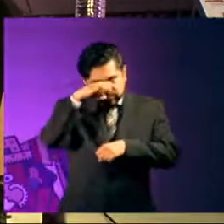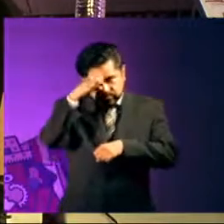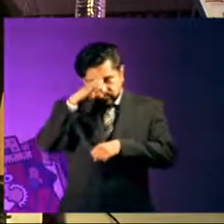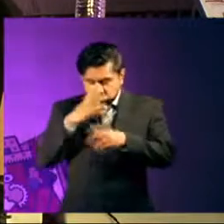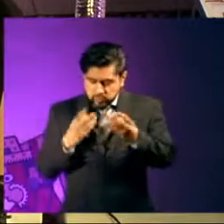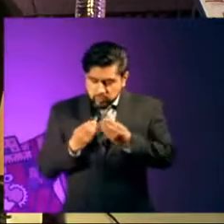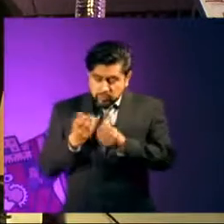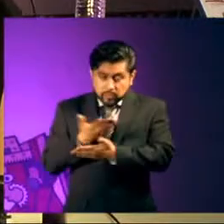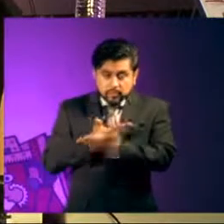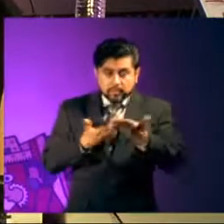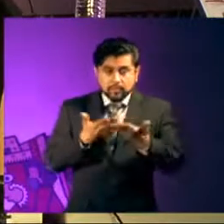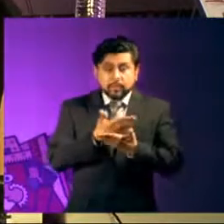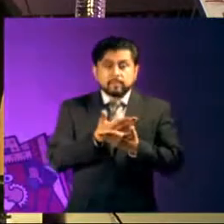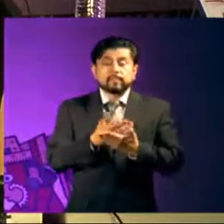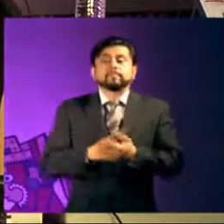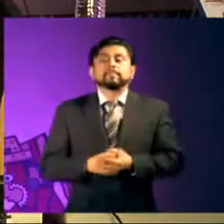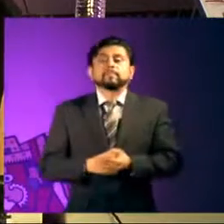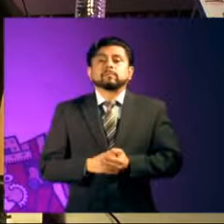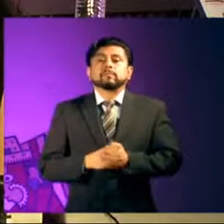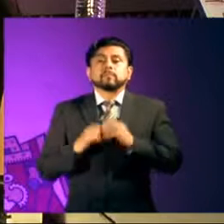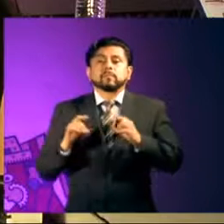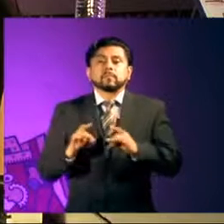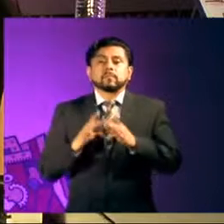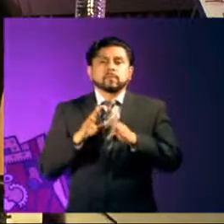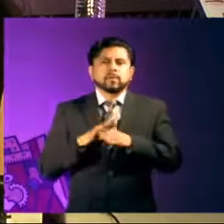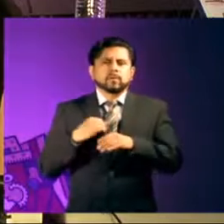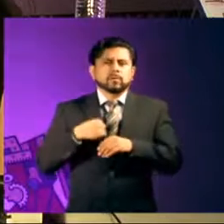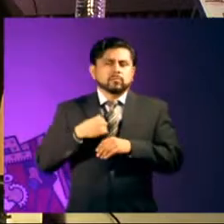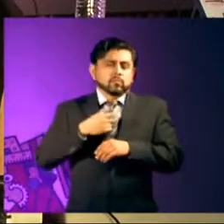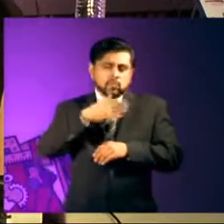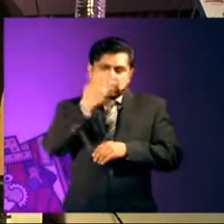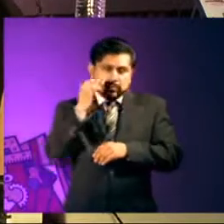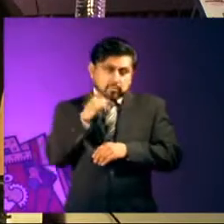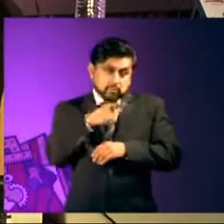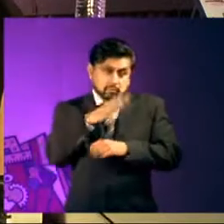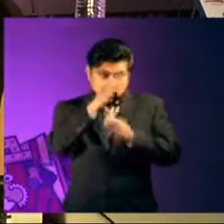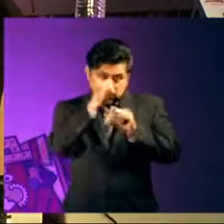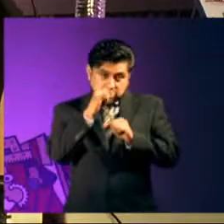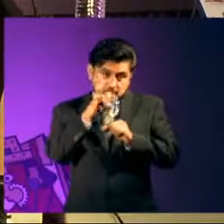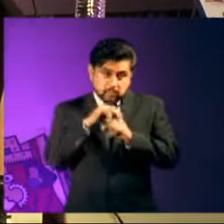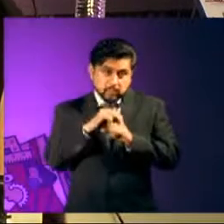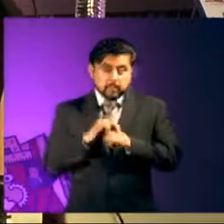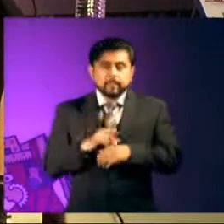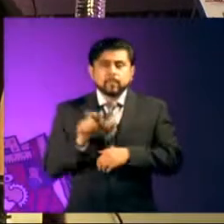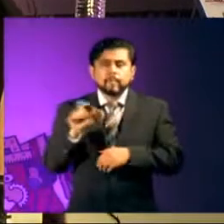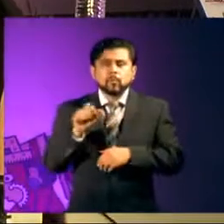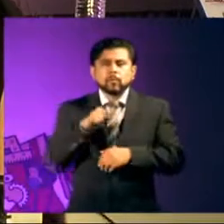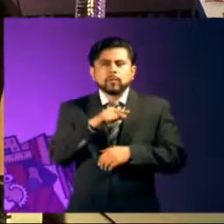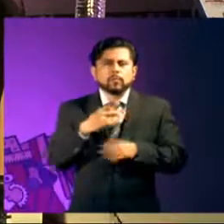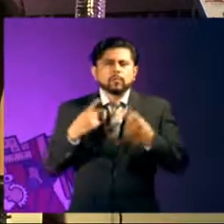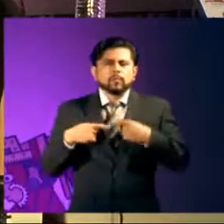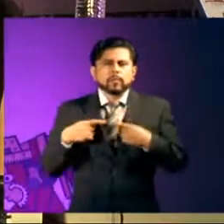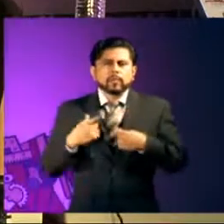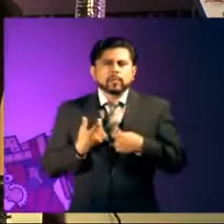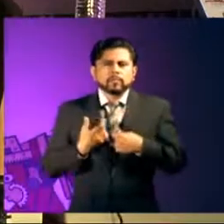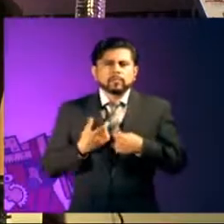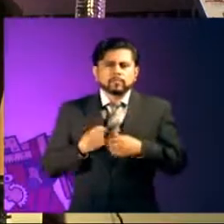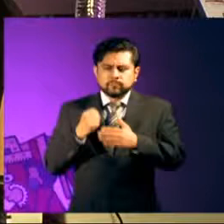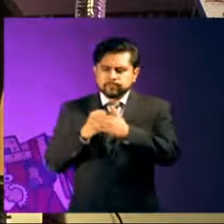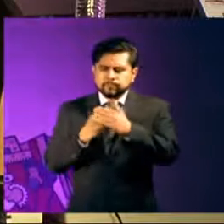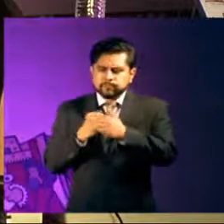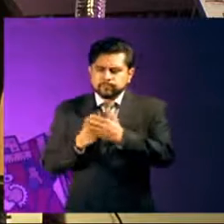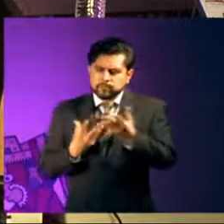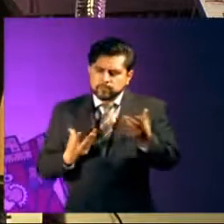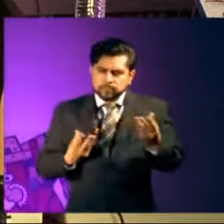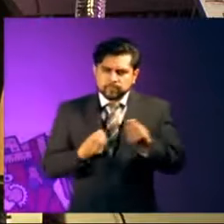y hay una suerte como de no sé si con cuerdas conmigo hay un cuando uno pasa por alguna causa social o alguna causa social que